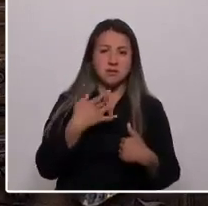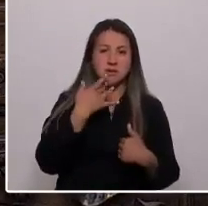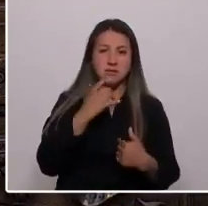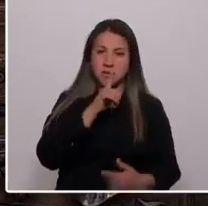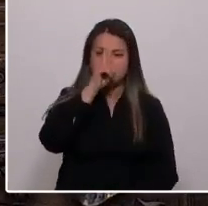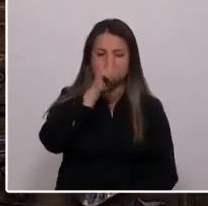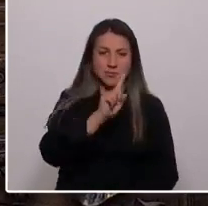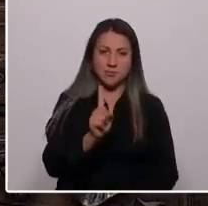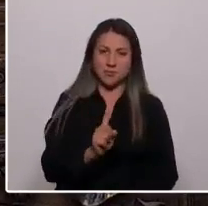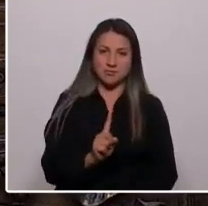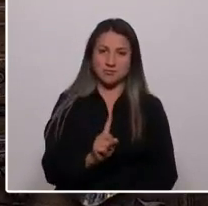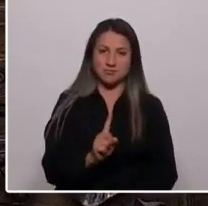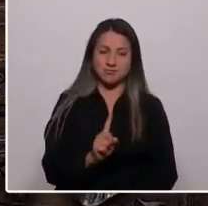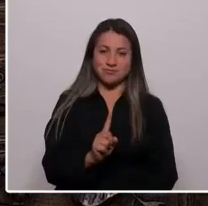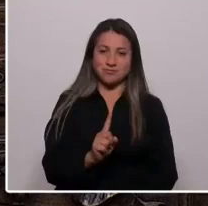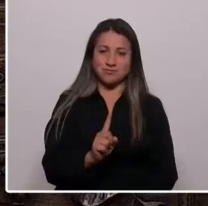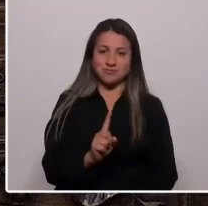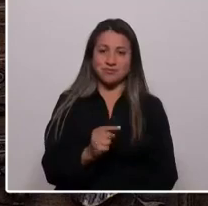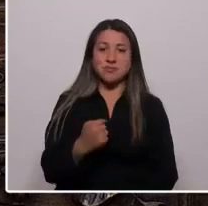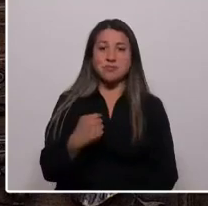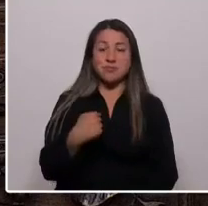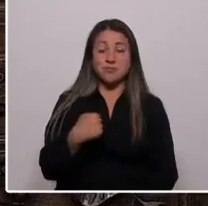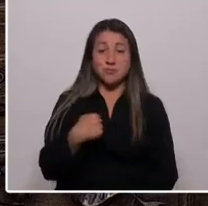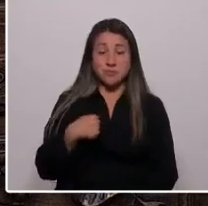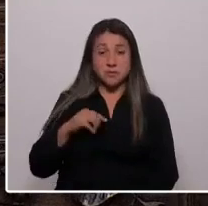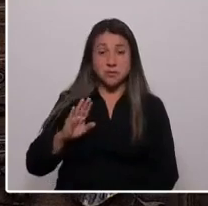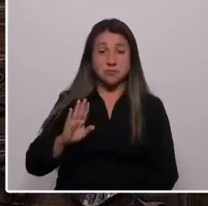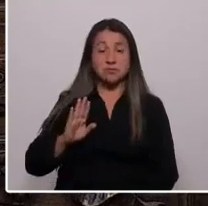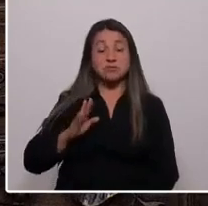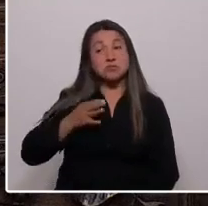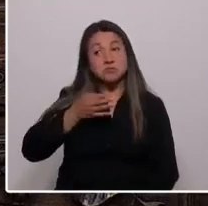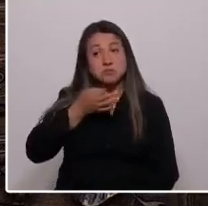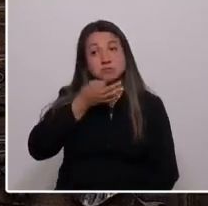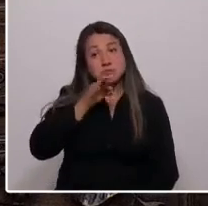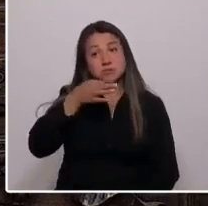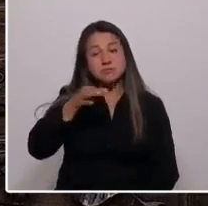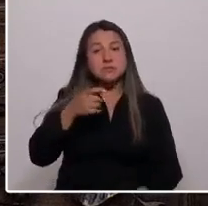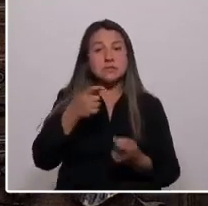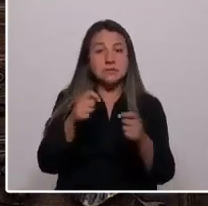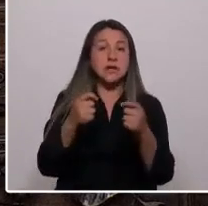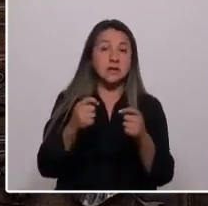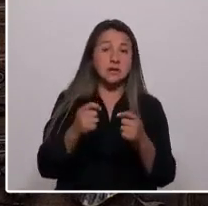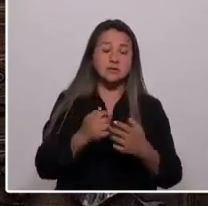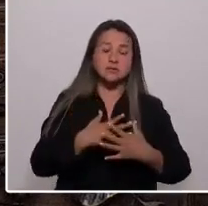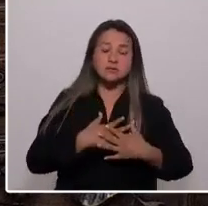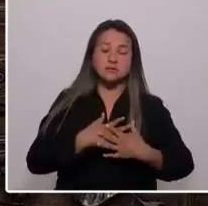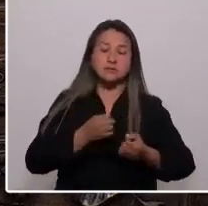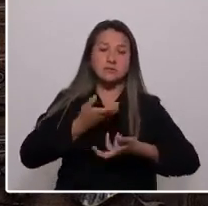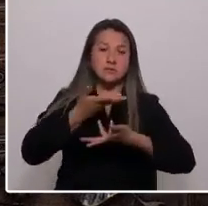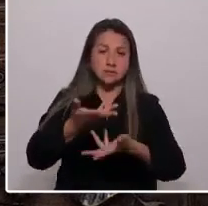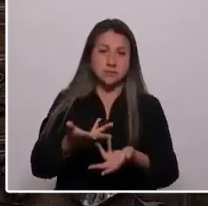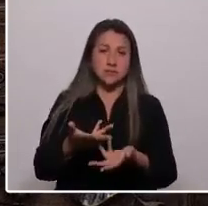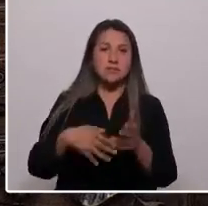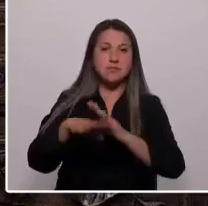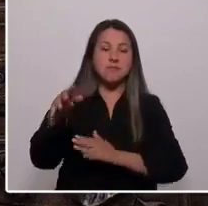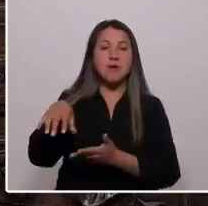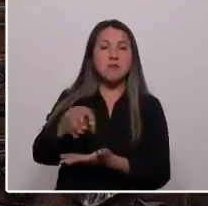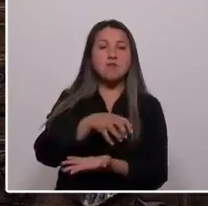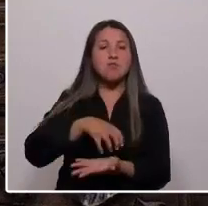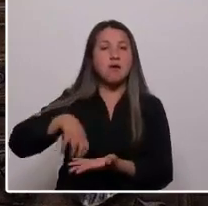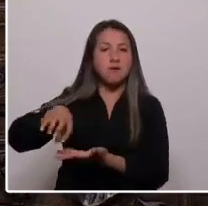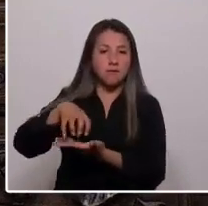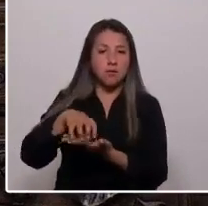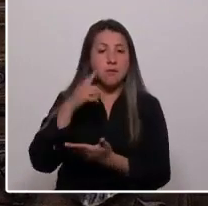costumbre normalmente es la palabra que uno trata de llevar adelante sobre todo los pueblos originarios